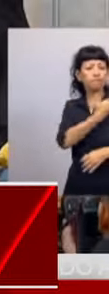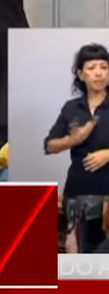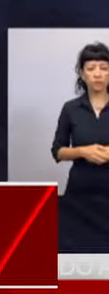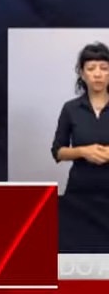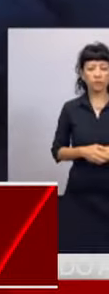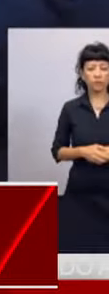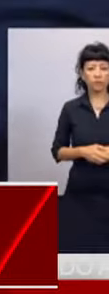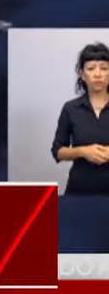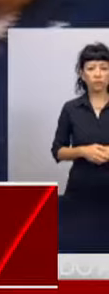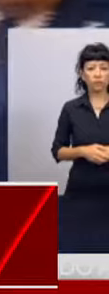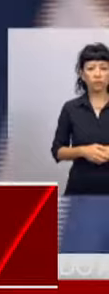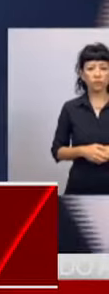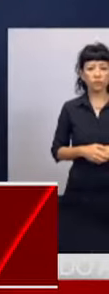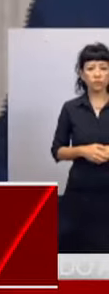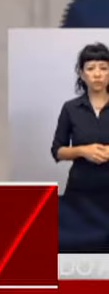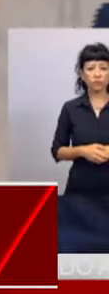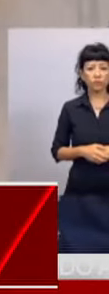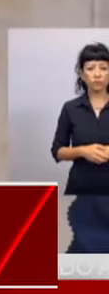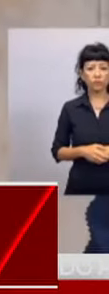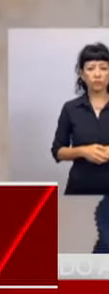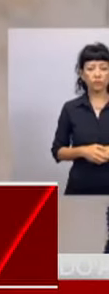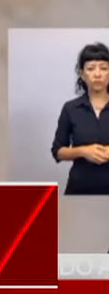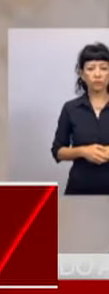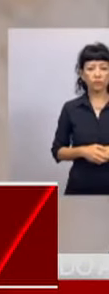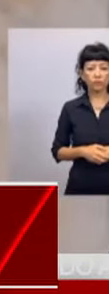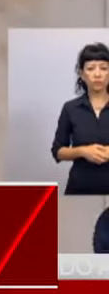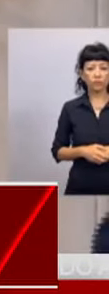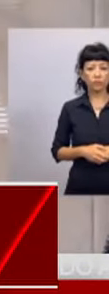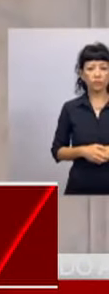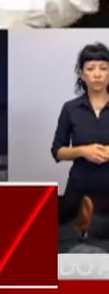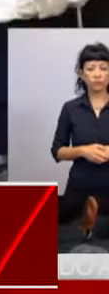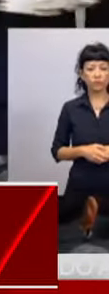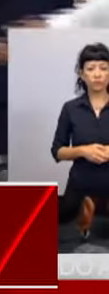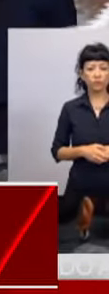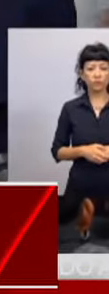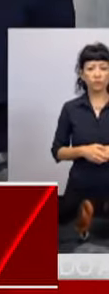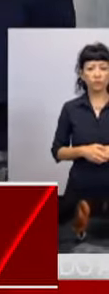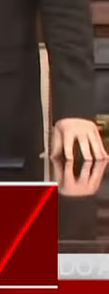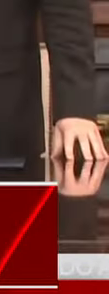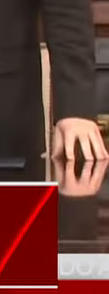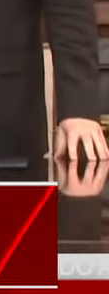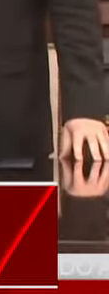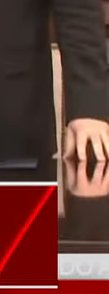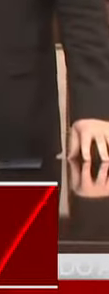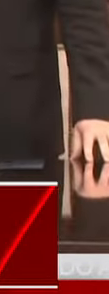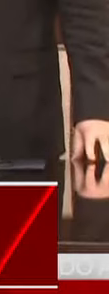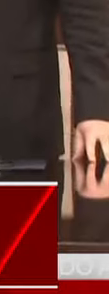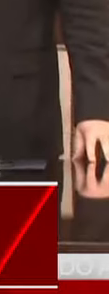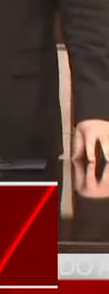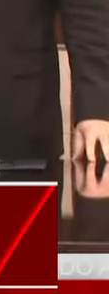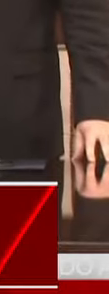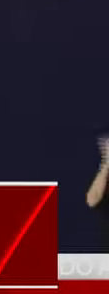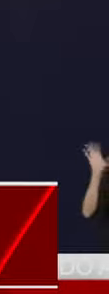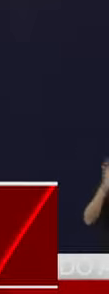00,000 españoles que han votado una determinada persona para que sea diputado en el parlamento europeo eso hay que respetarlo lo que dice